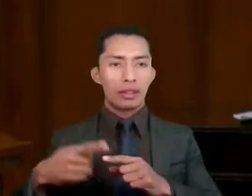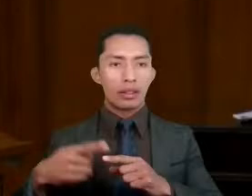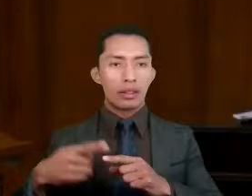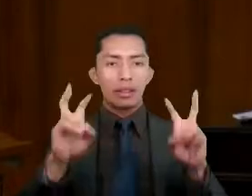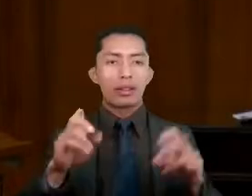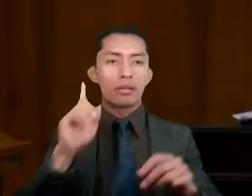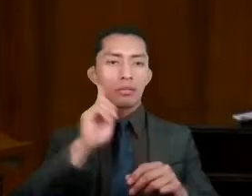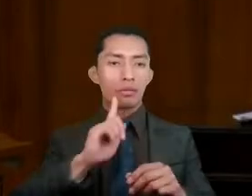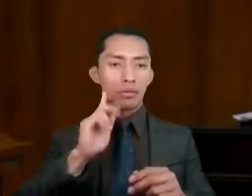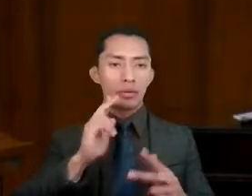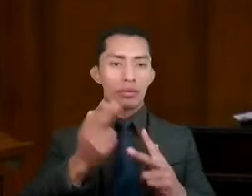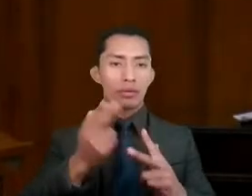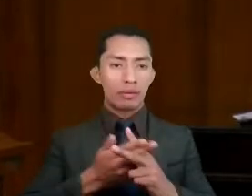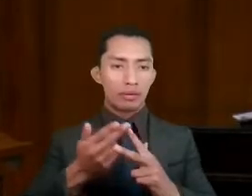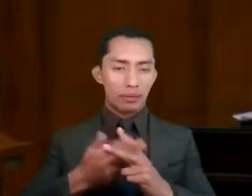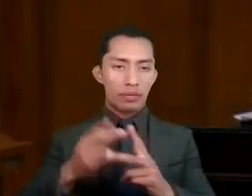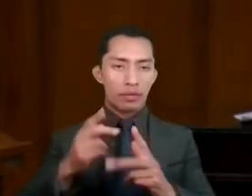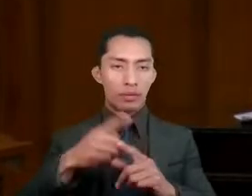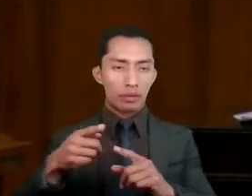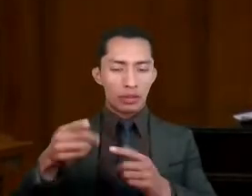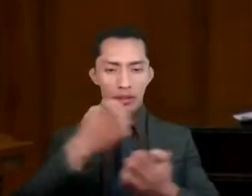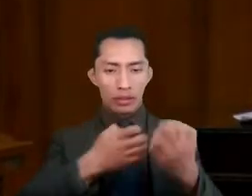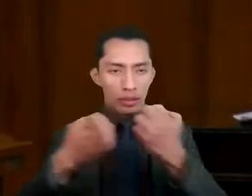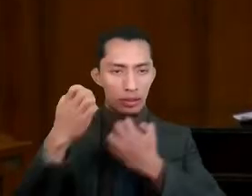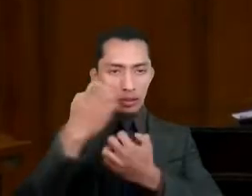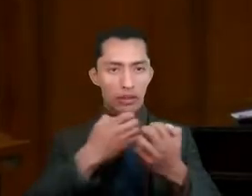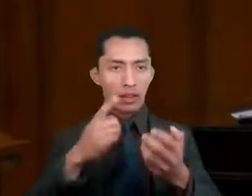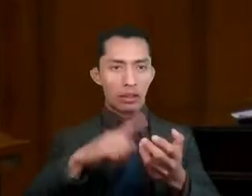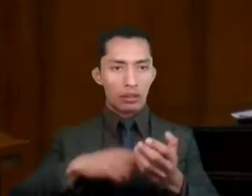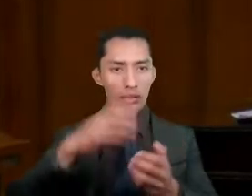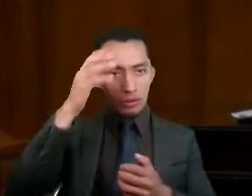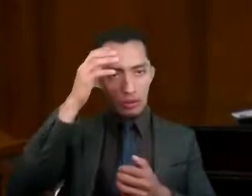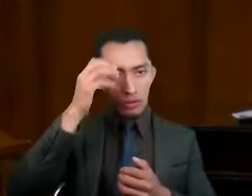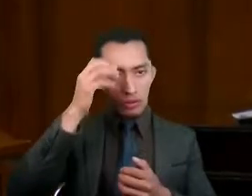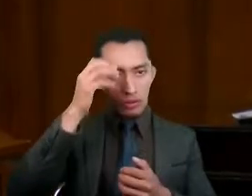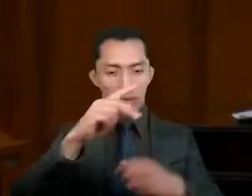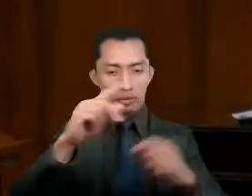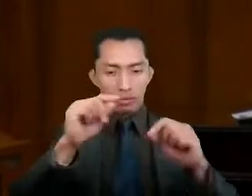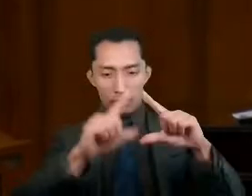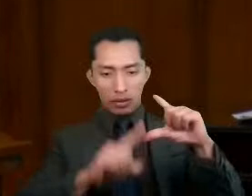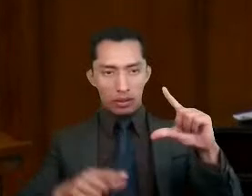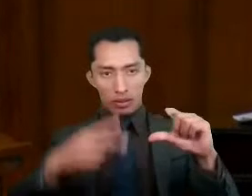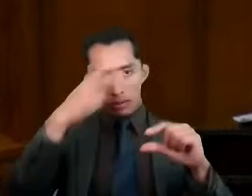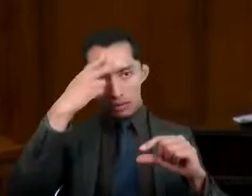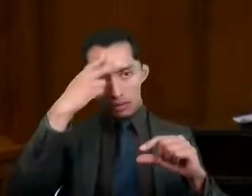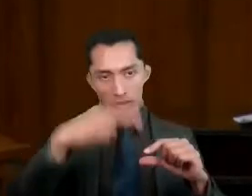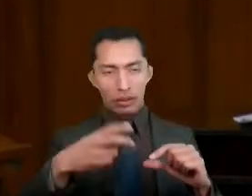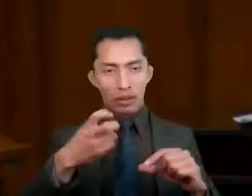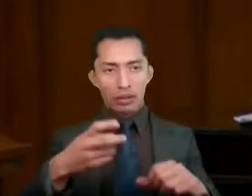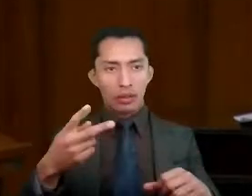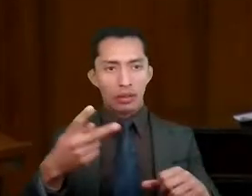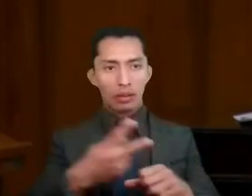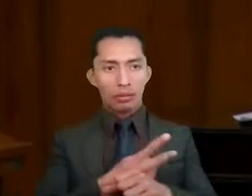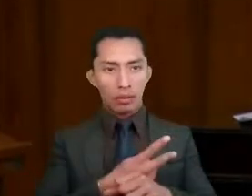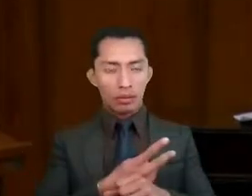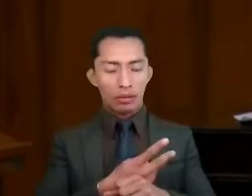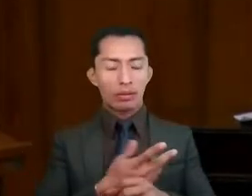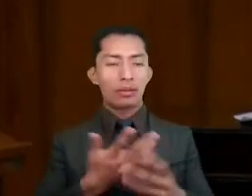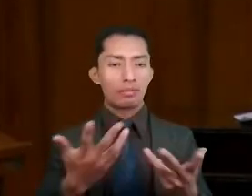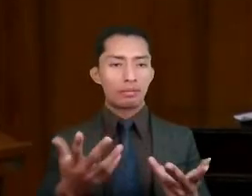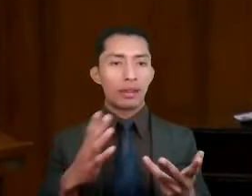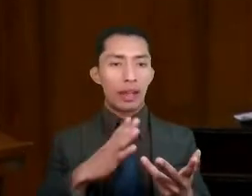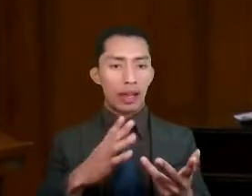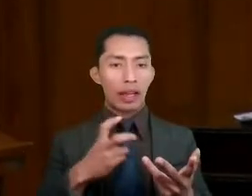de feminicidios, y si ustedes hacen un análisis conceptual en la República Mexicana, indiscutiblemente que ese momento fue